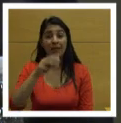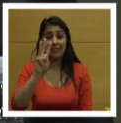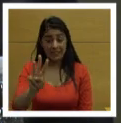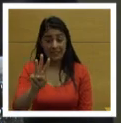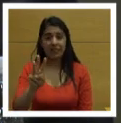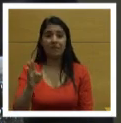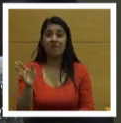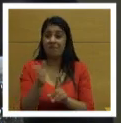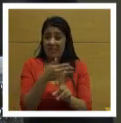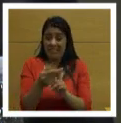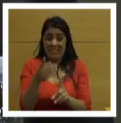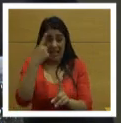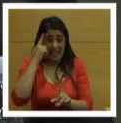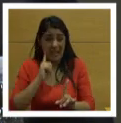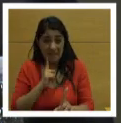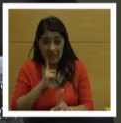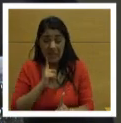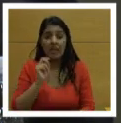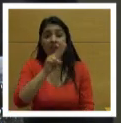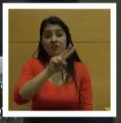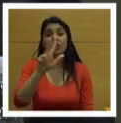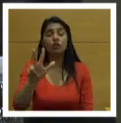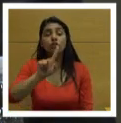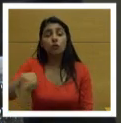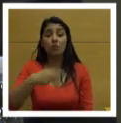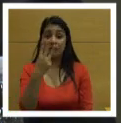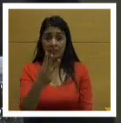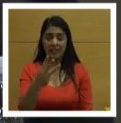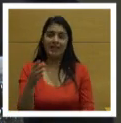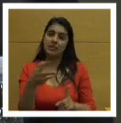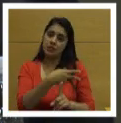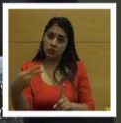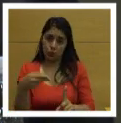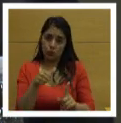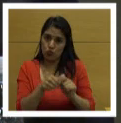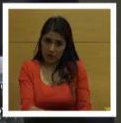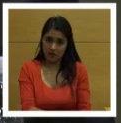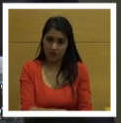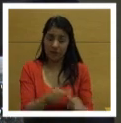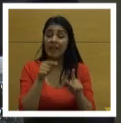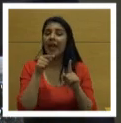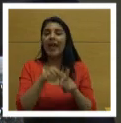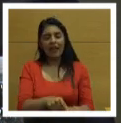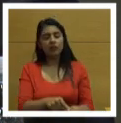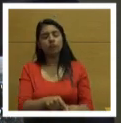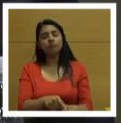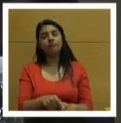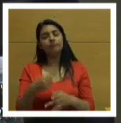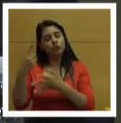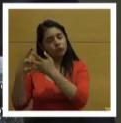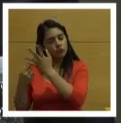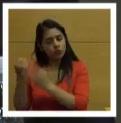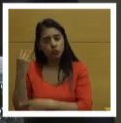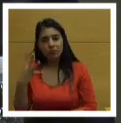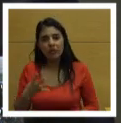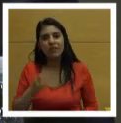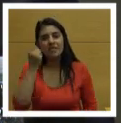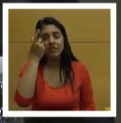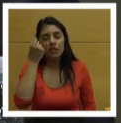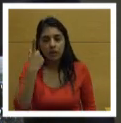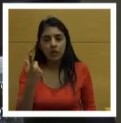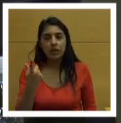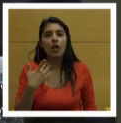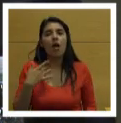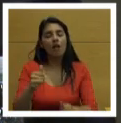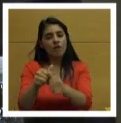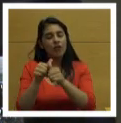un 28,3 de índole sexual. Estos datos nos conducen a concluir que la violencia de género es una